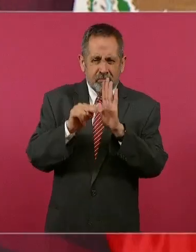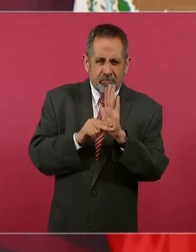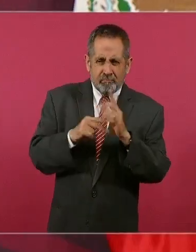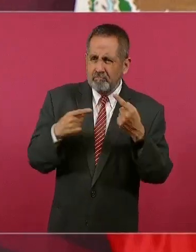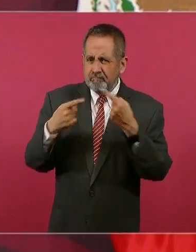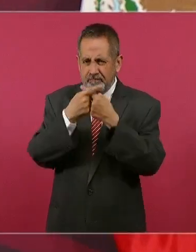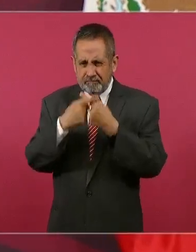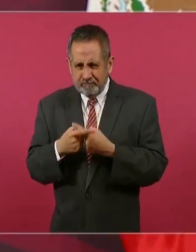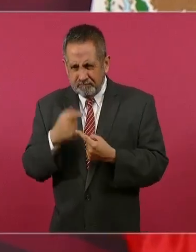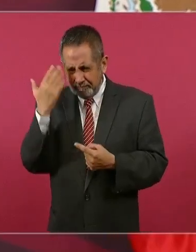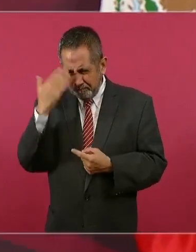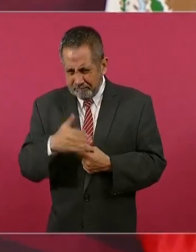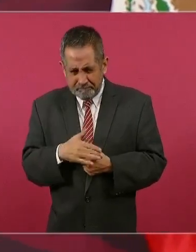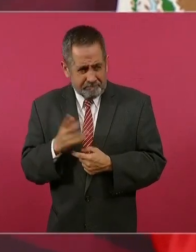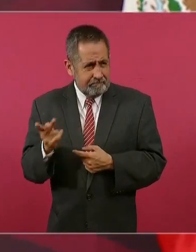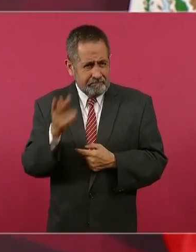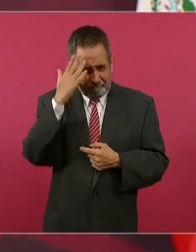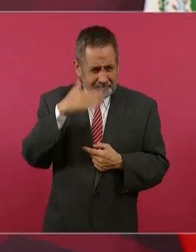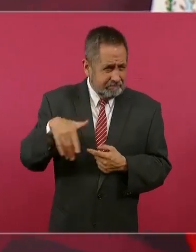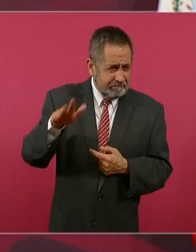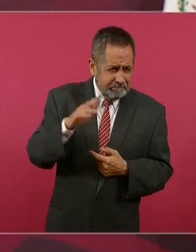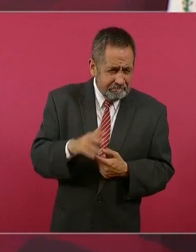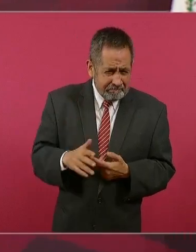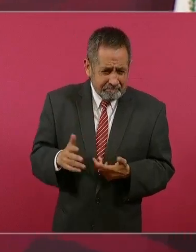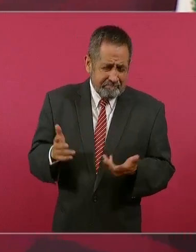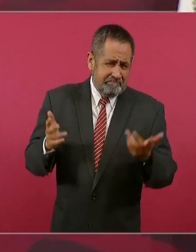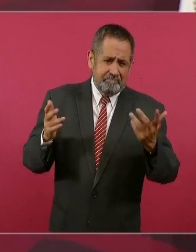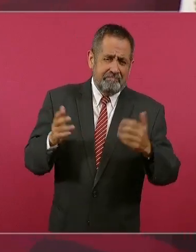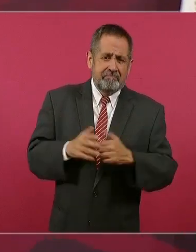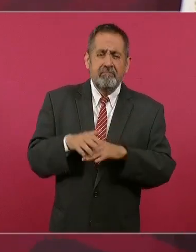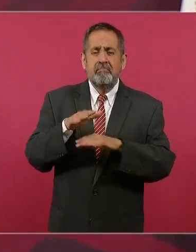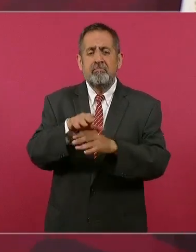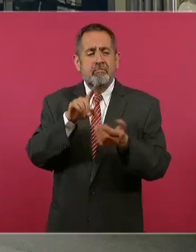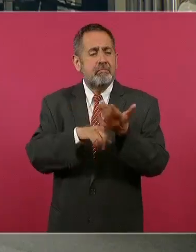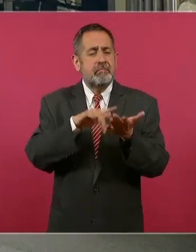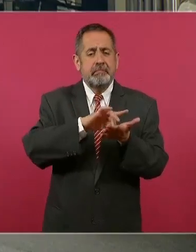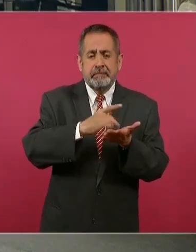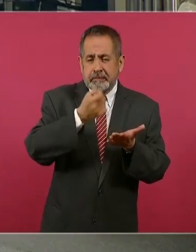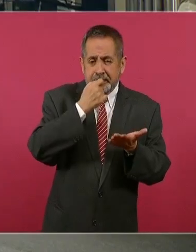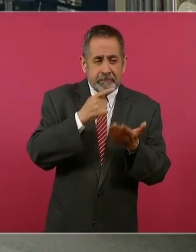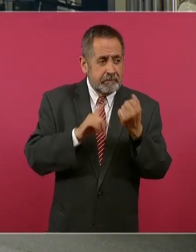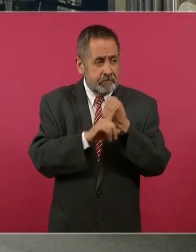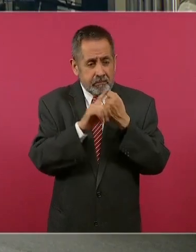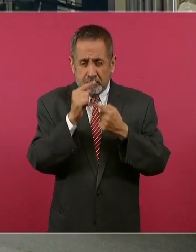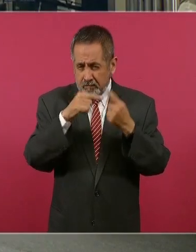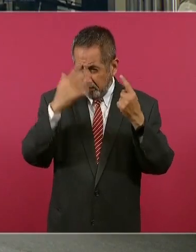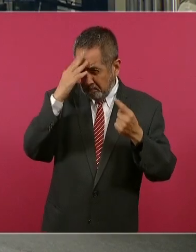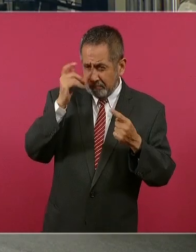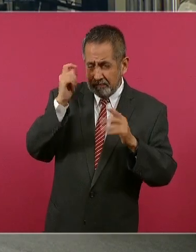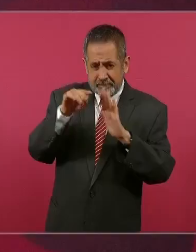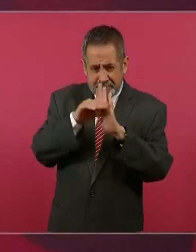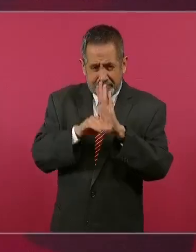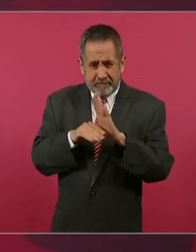normas? Les pregunto, en medicamentos, ¿sí?, en